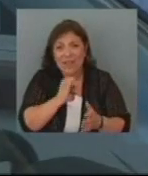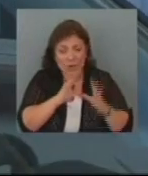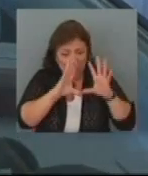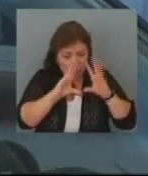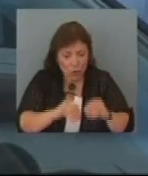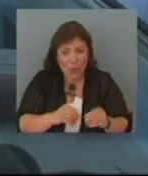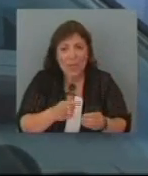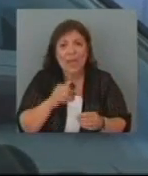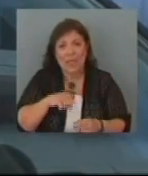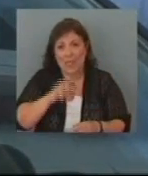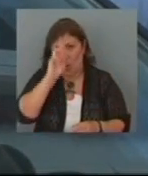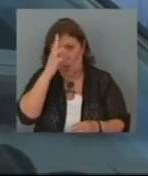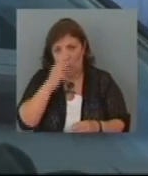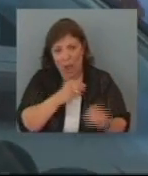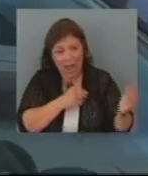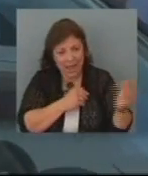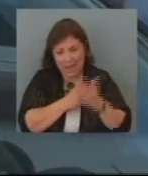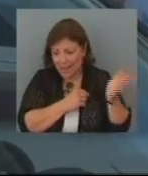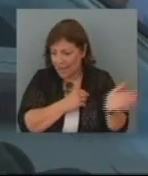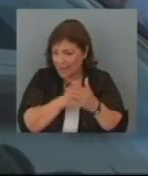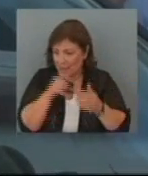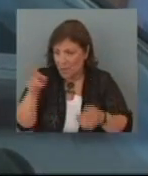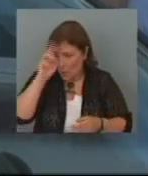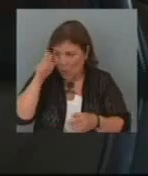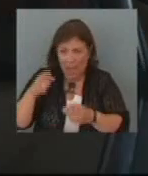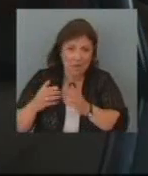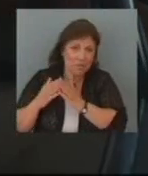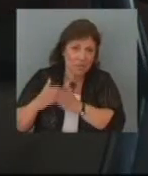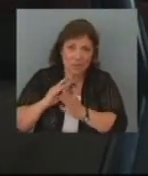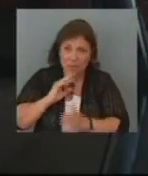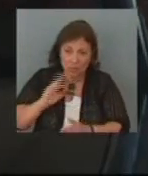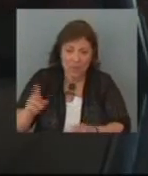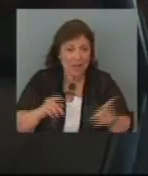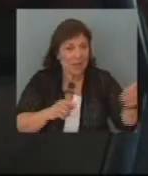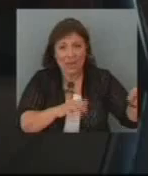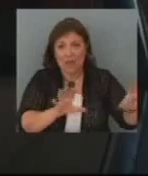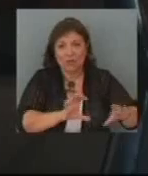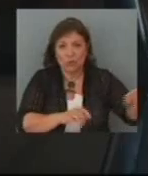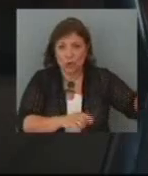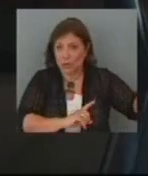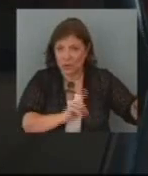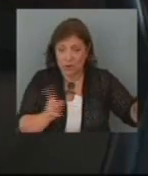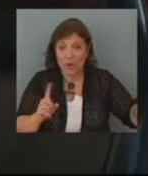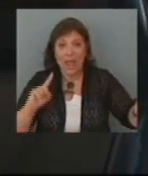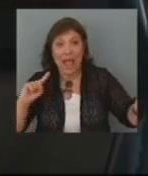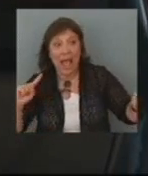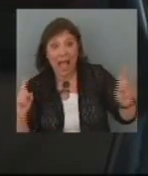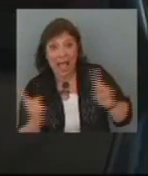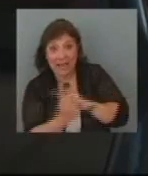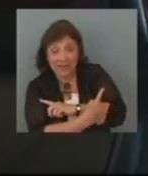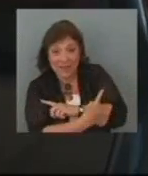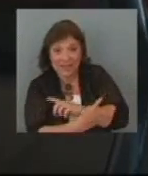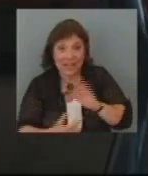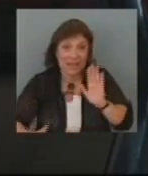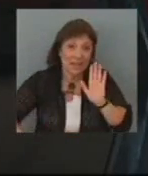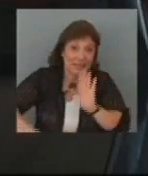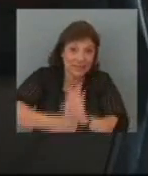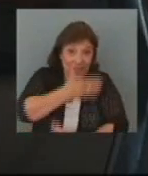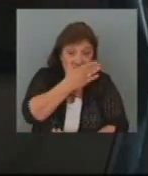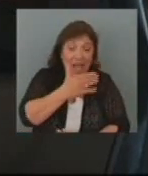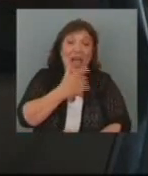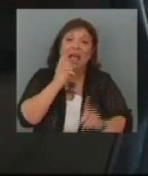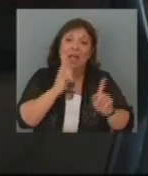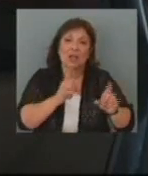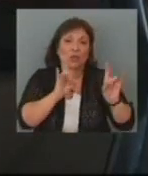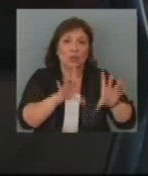de migración uruguaya, desafectando de esta función al personal argentino. Ocurrirá a la inversa a la salida del país, donde el control